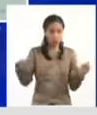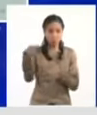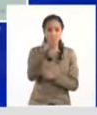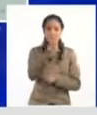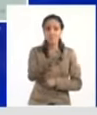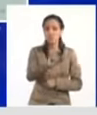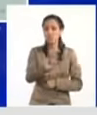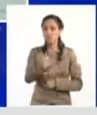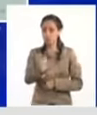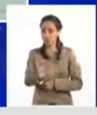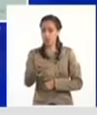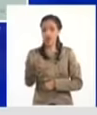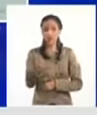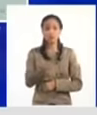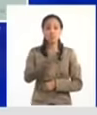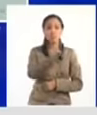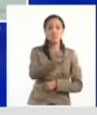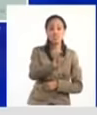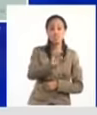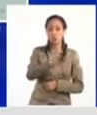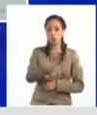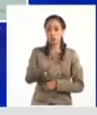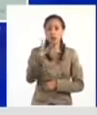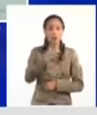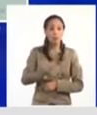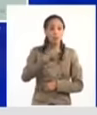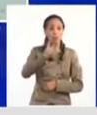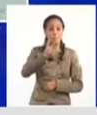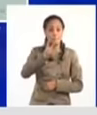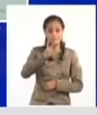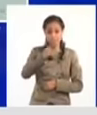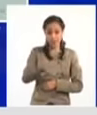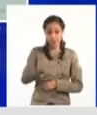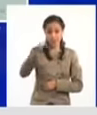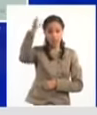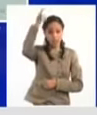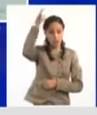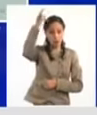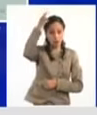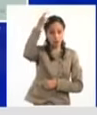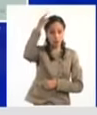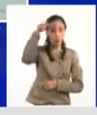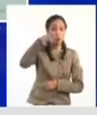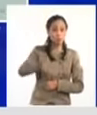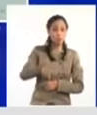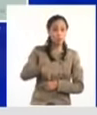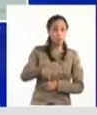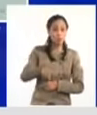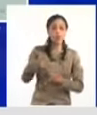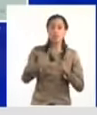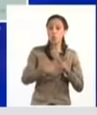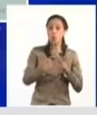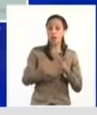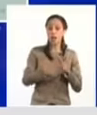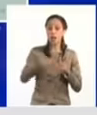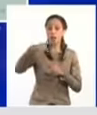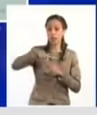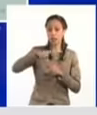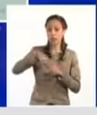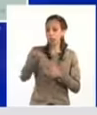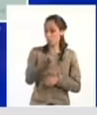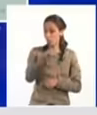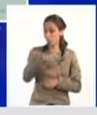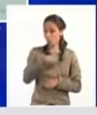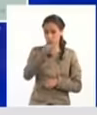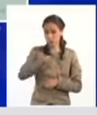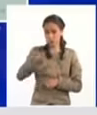Atibonico 24, Cabaiguán 20, pero Tahuasco, Yaguajay y Trinidad también diagnostican casos. De la